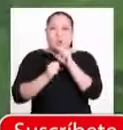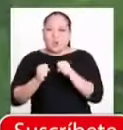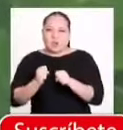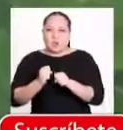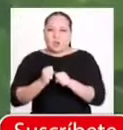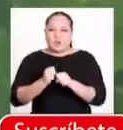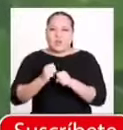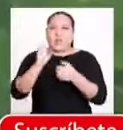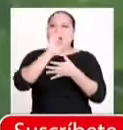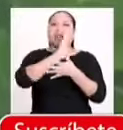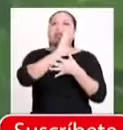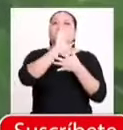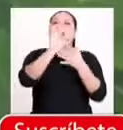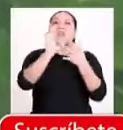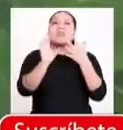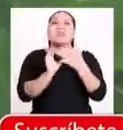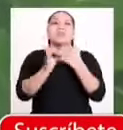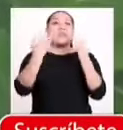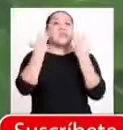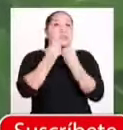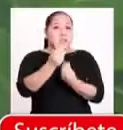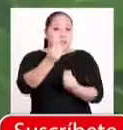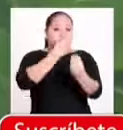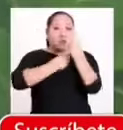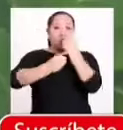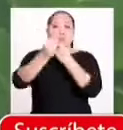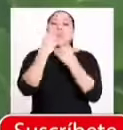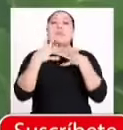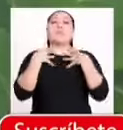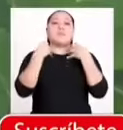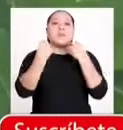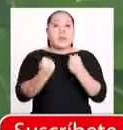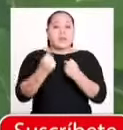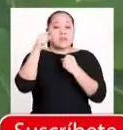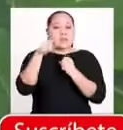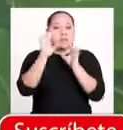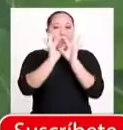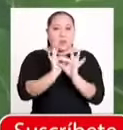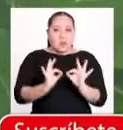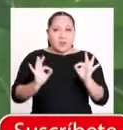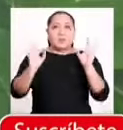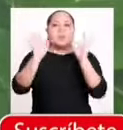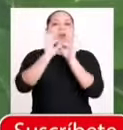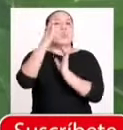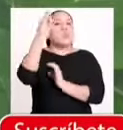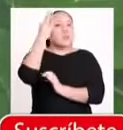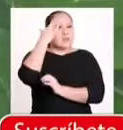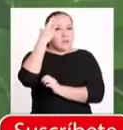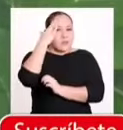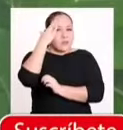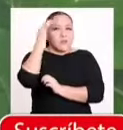Las características de los alimentos saludables es importante saber.